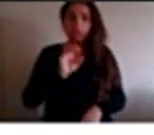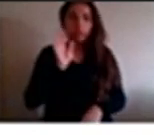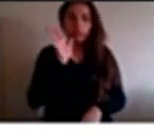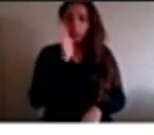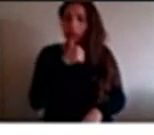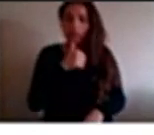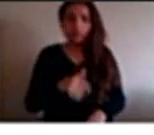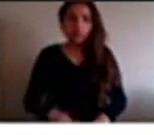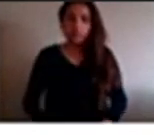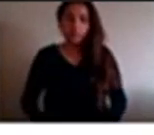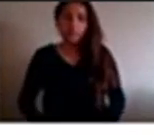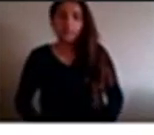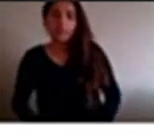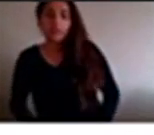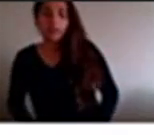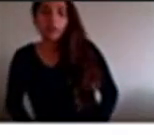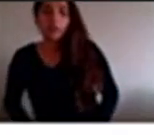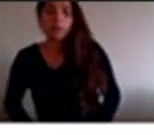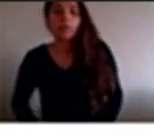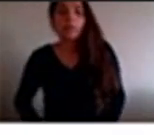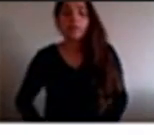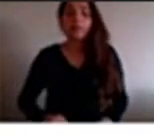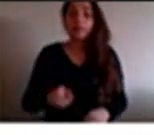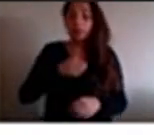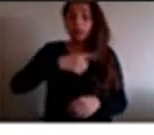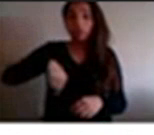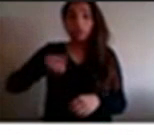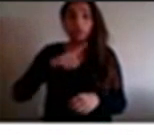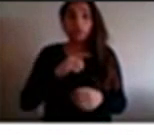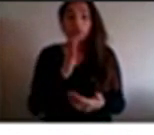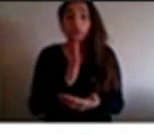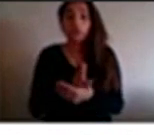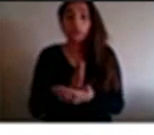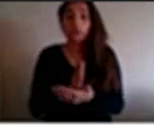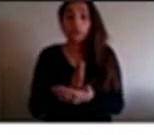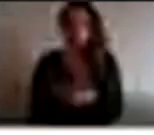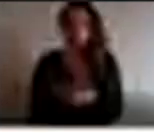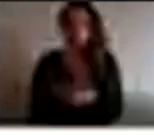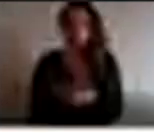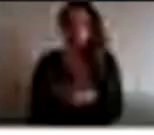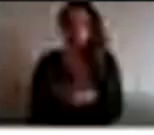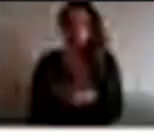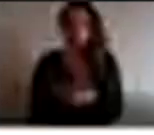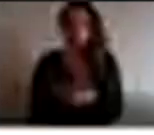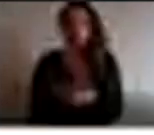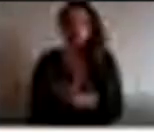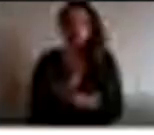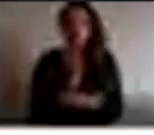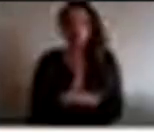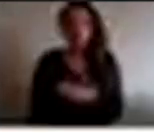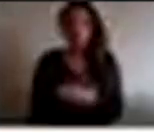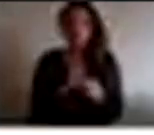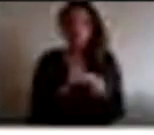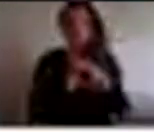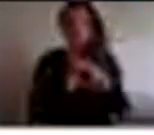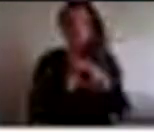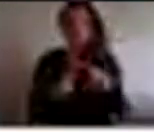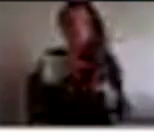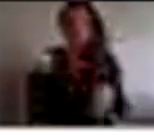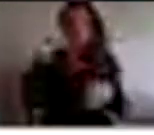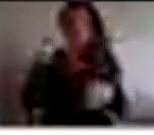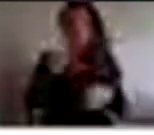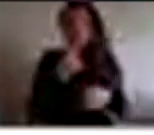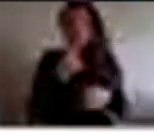a diligenciar a través de una plataforma que se llama el CIGEP, la hoja de vida de todos el